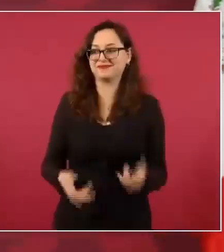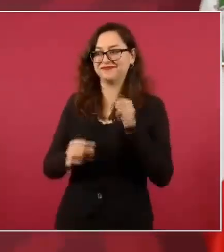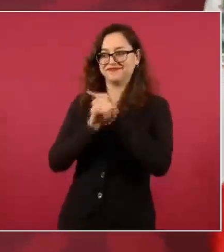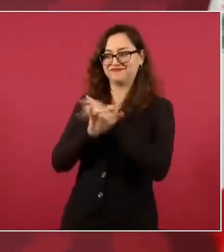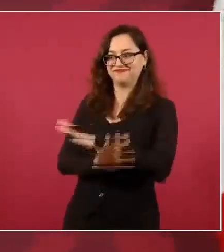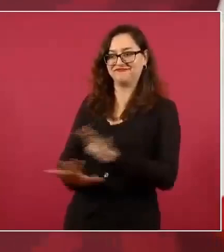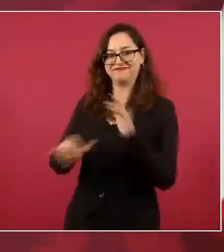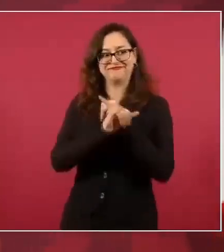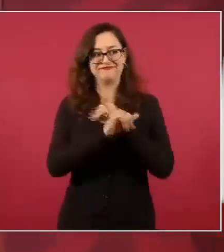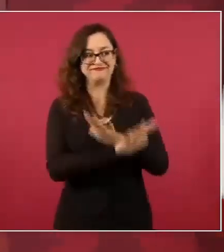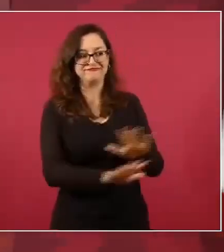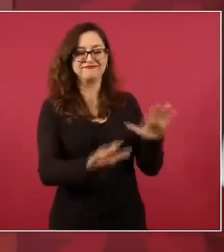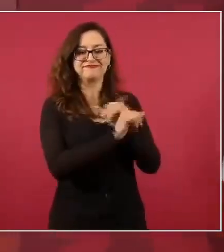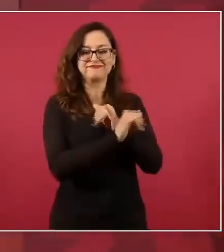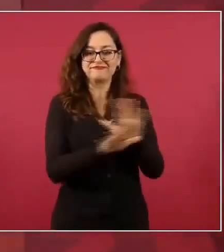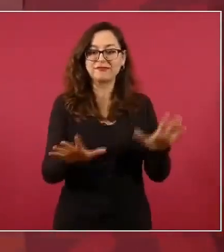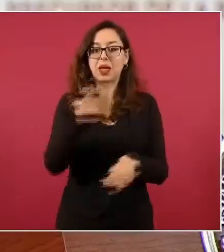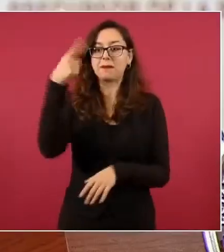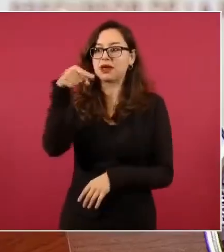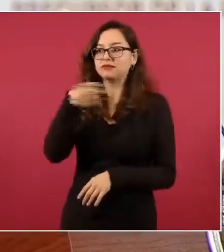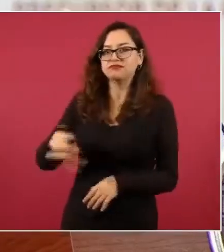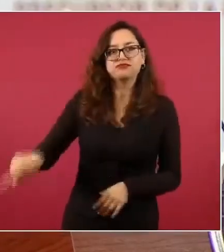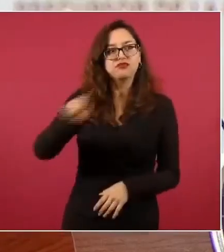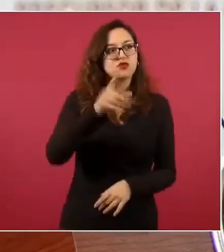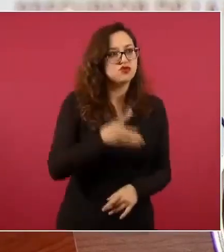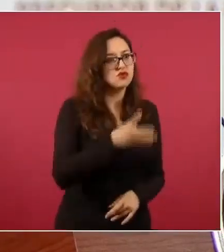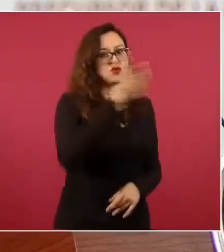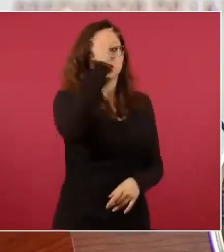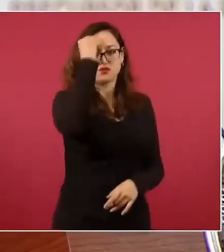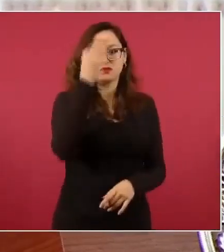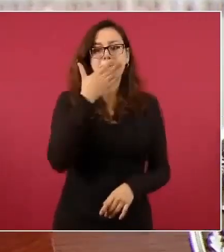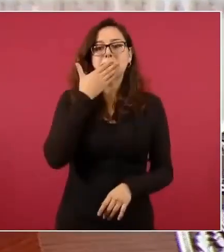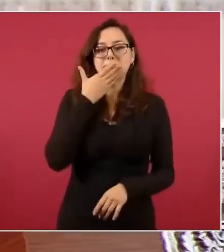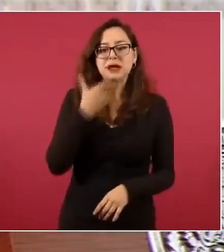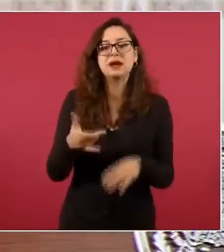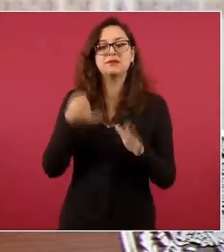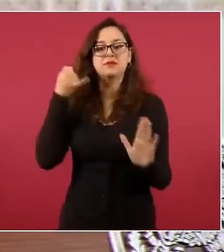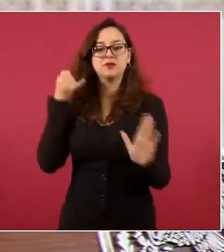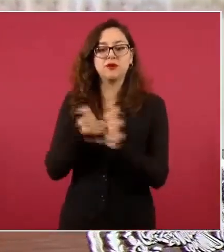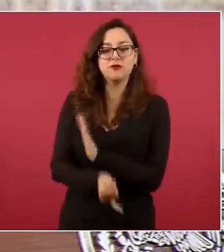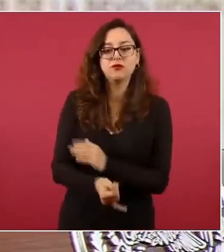esta reforma que se propone